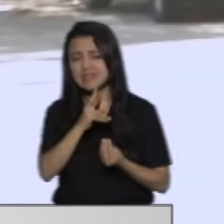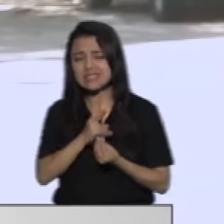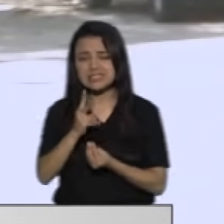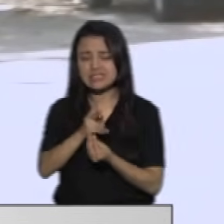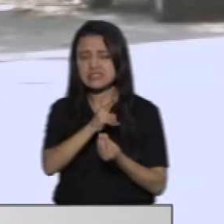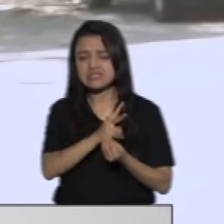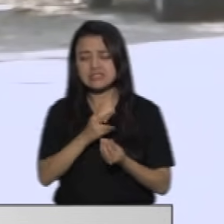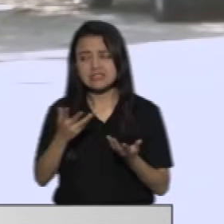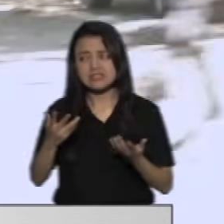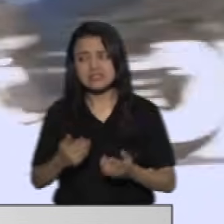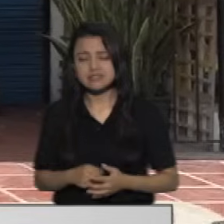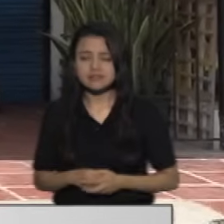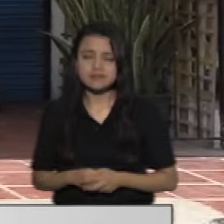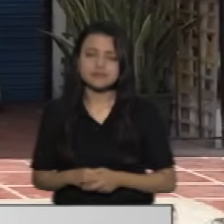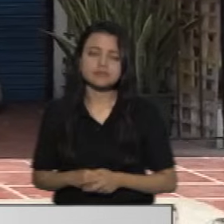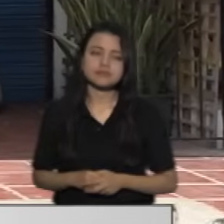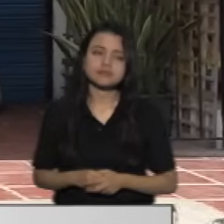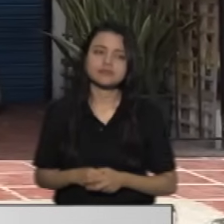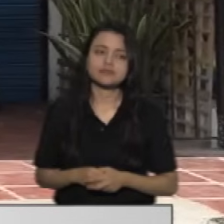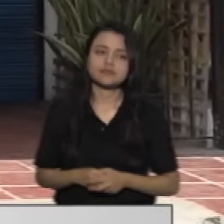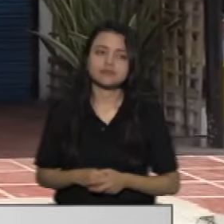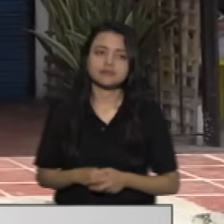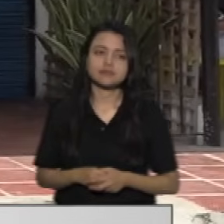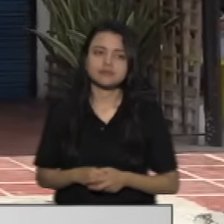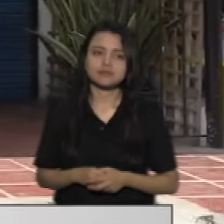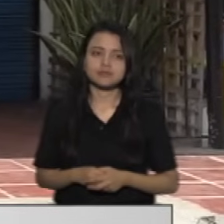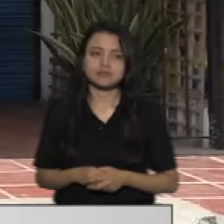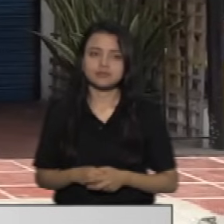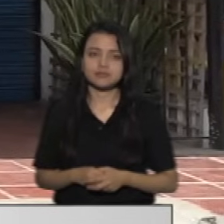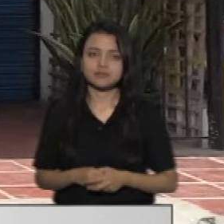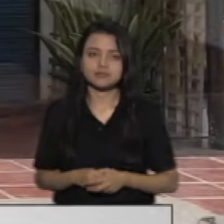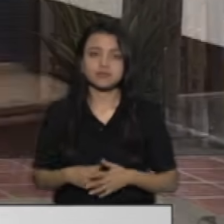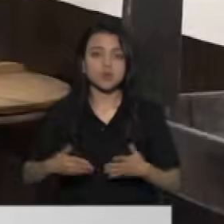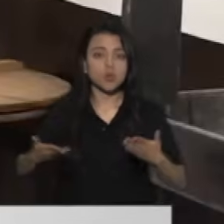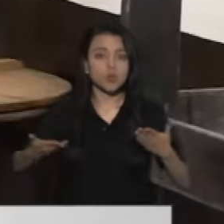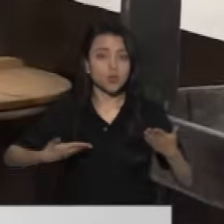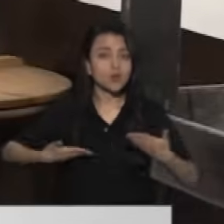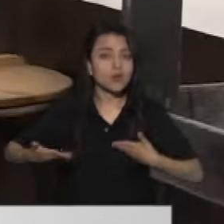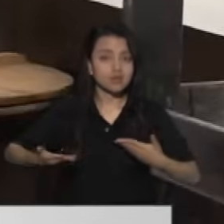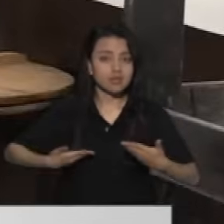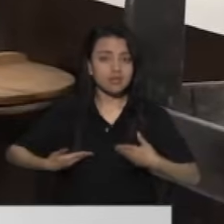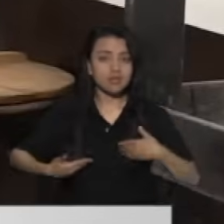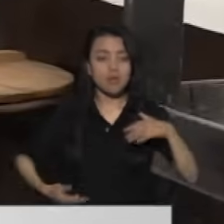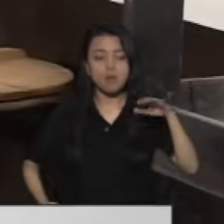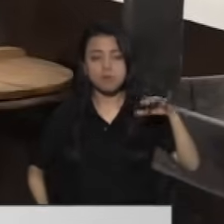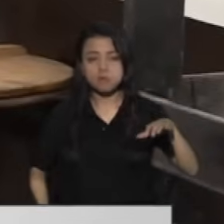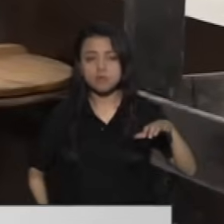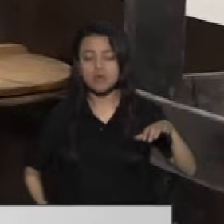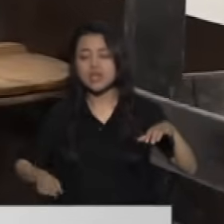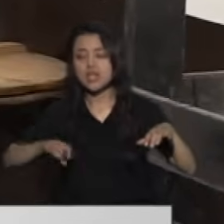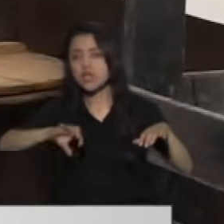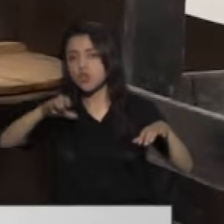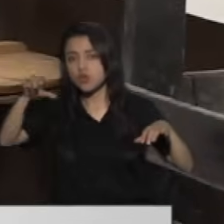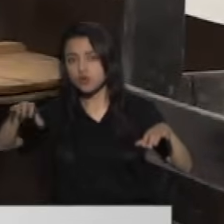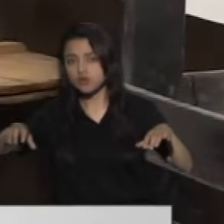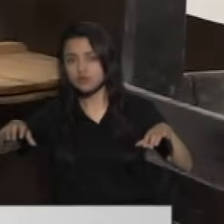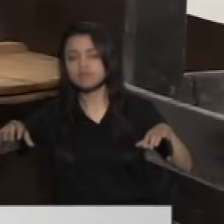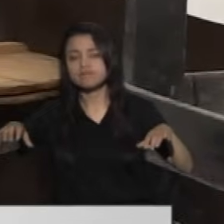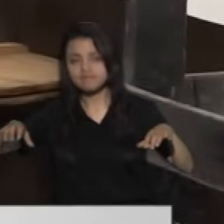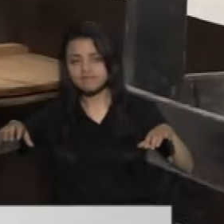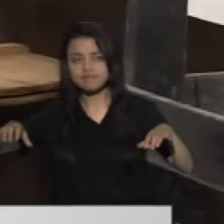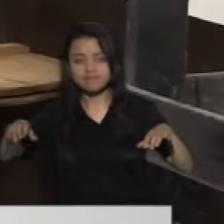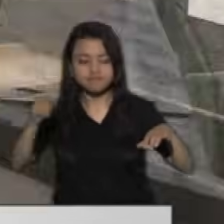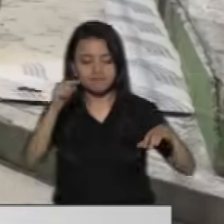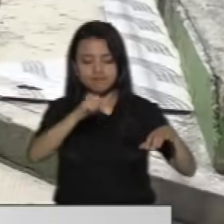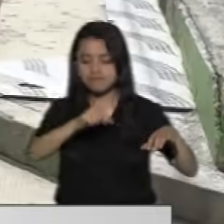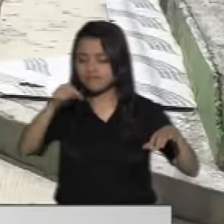bandas criminales. Una tienda y un negocio de venta de comidas rápidas son los nuevos establecimientos